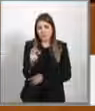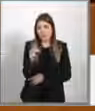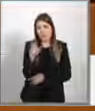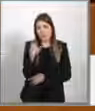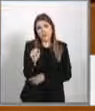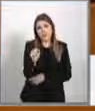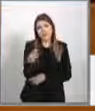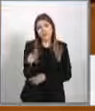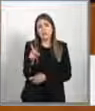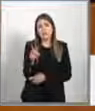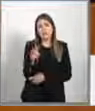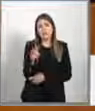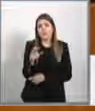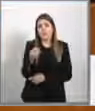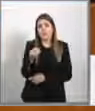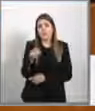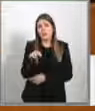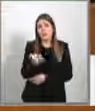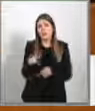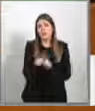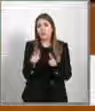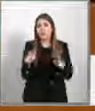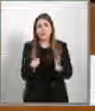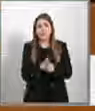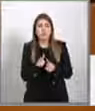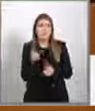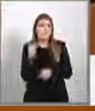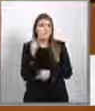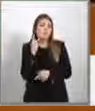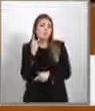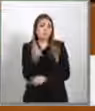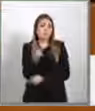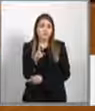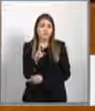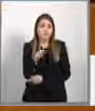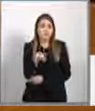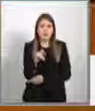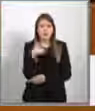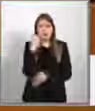un dictamen que el grupo parlamentario del PRI pueda